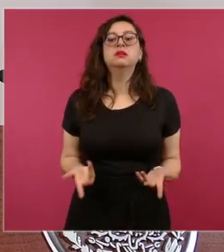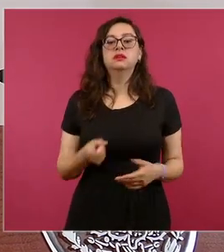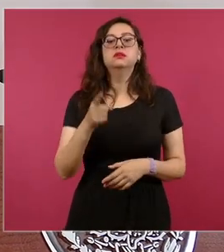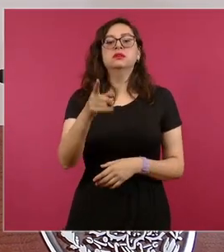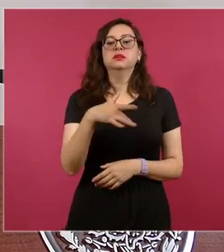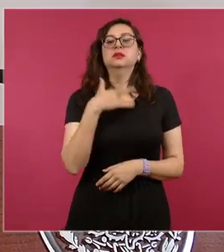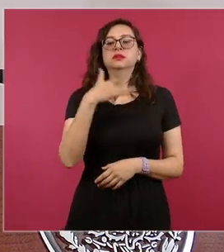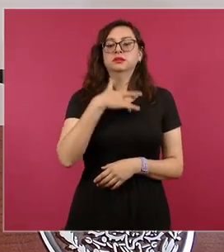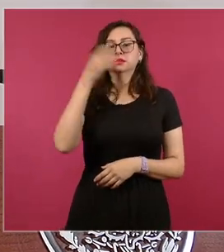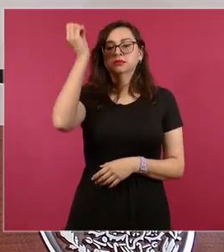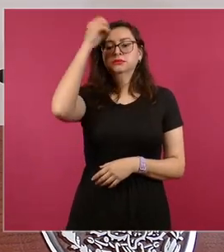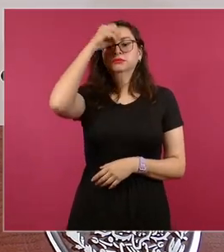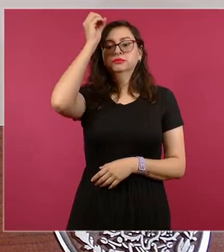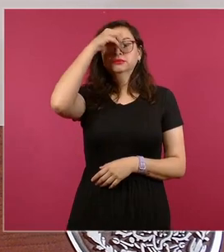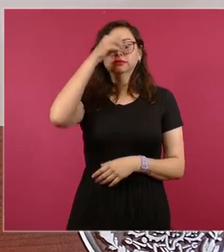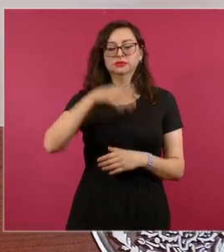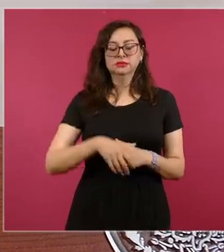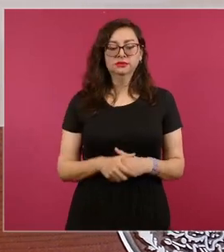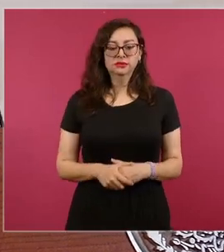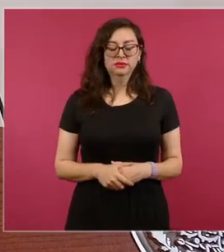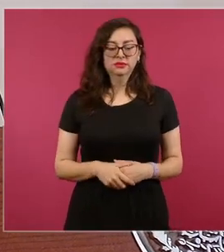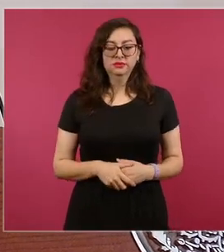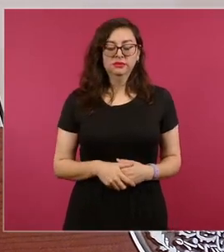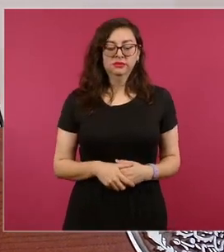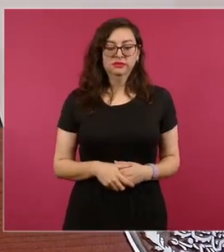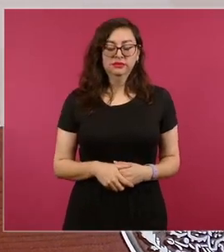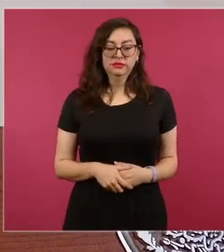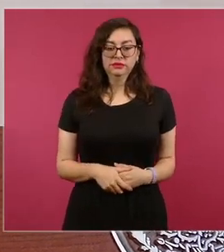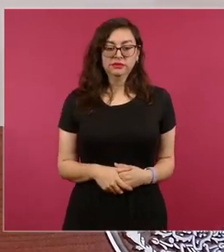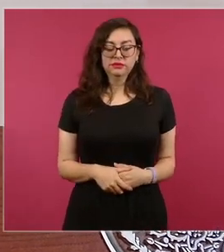Bueno, no, esa parte